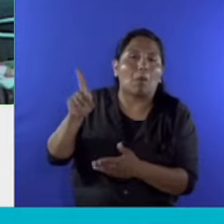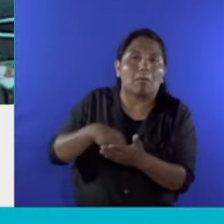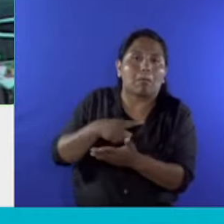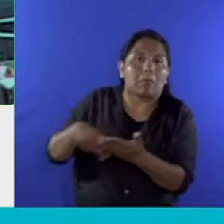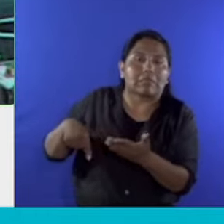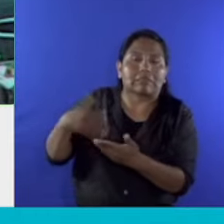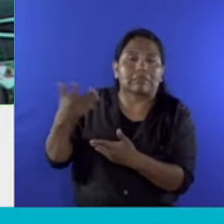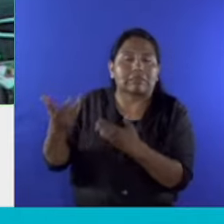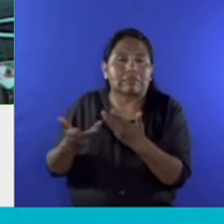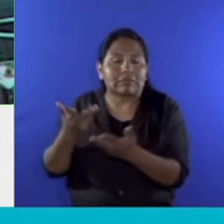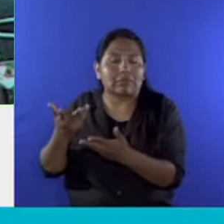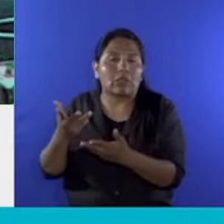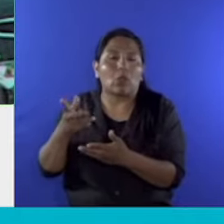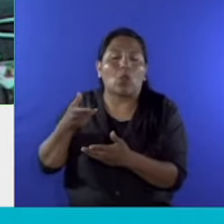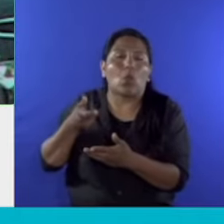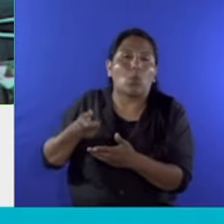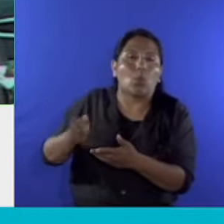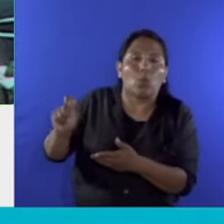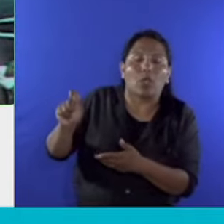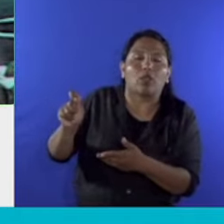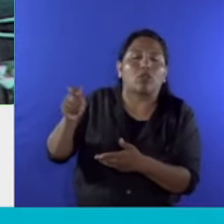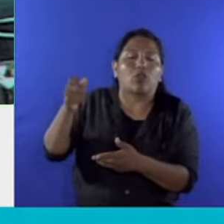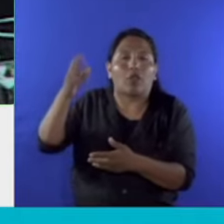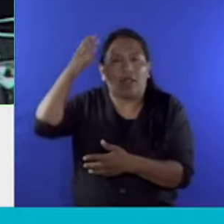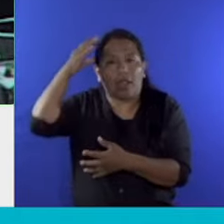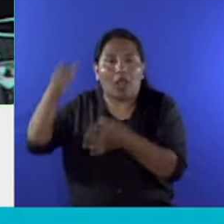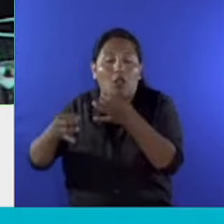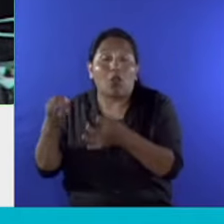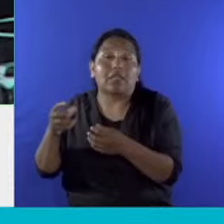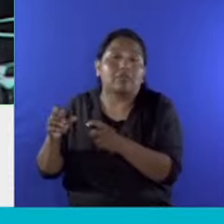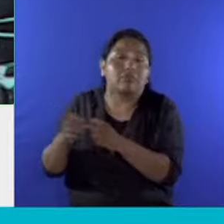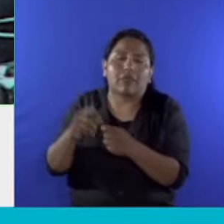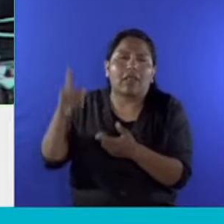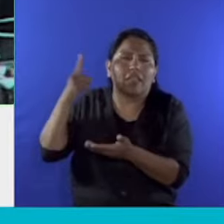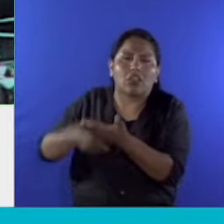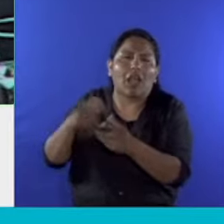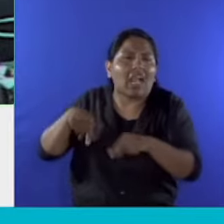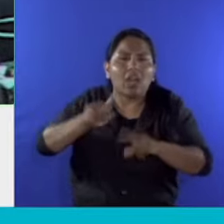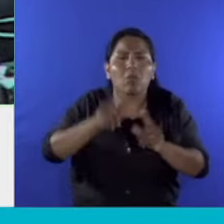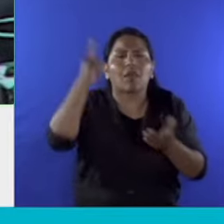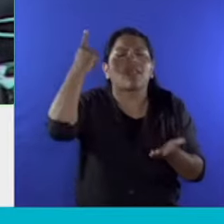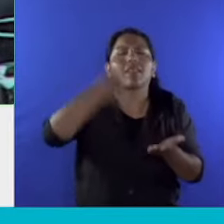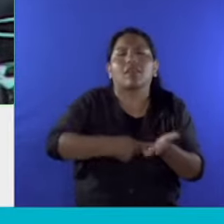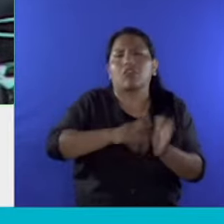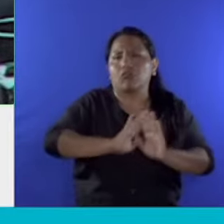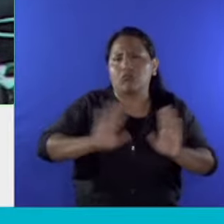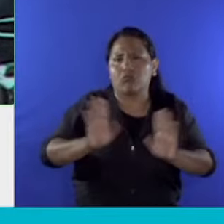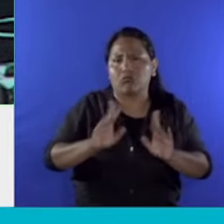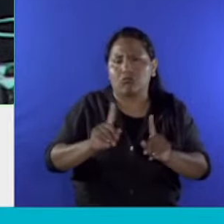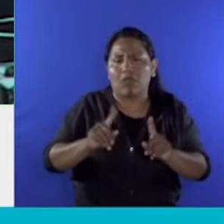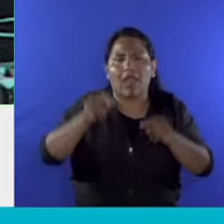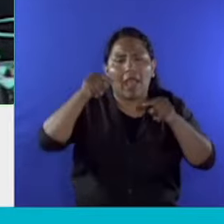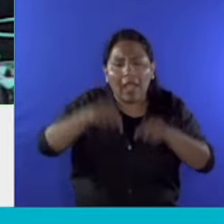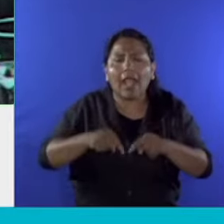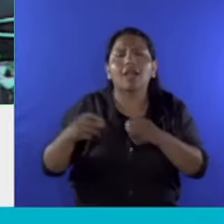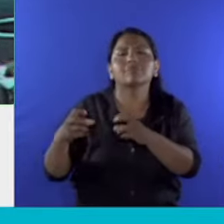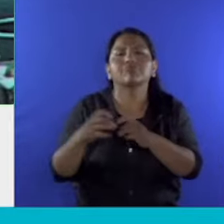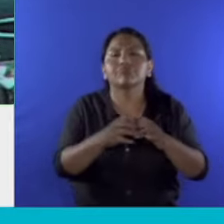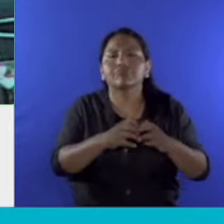Congreso los nuevos jueces de la Corte. Y se discuten las posibilidades de los decretos. Acá no hay decreto. Acá se